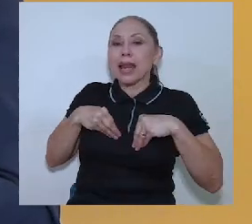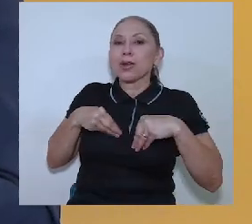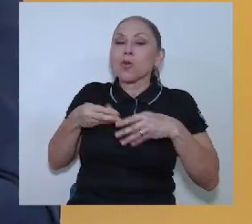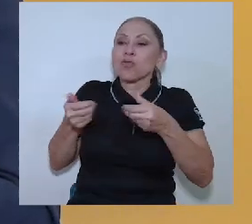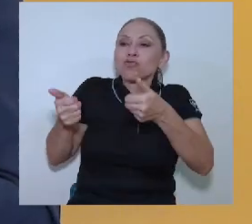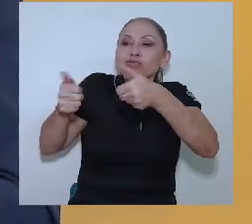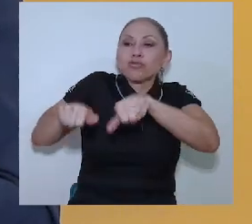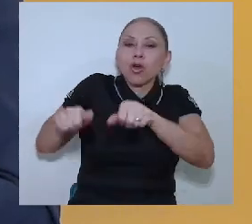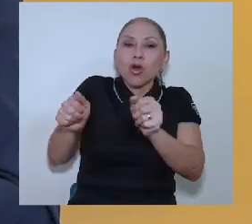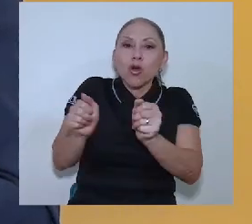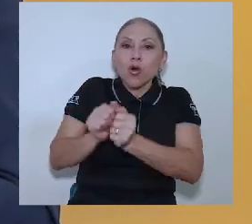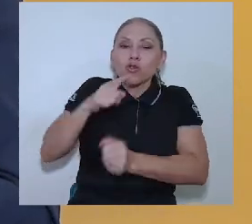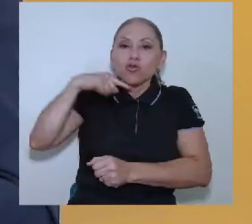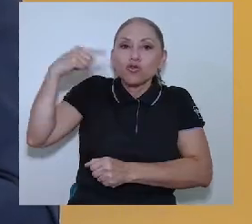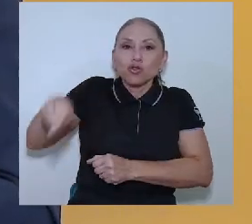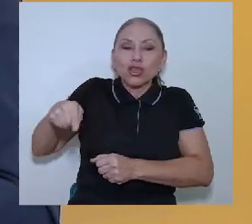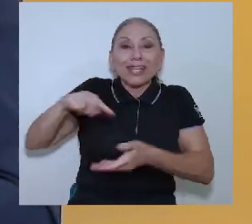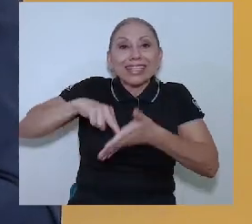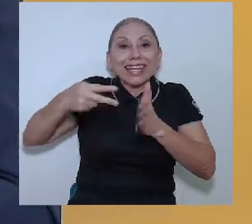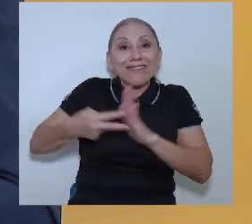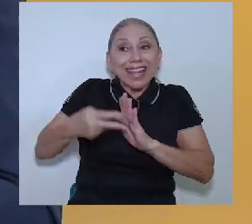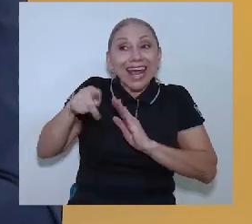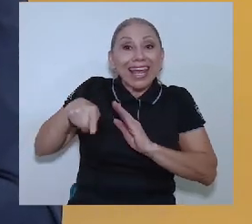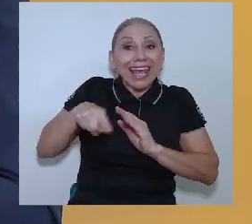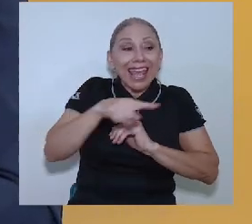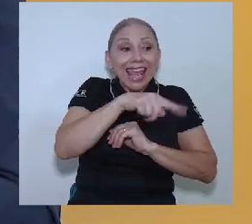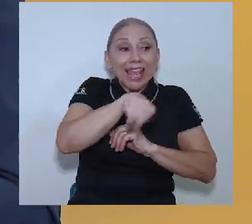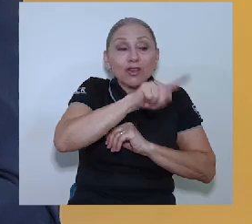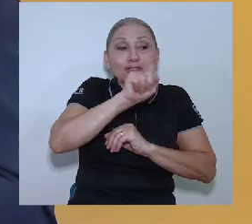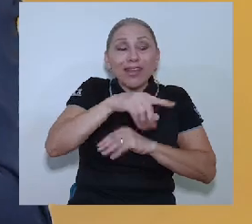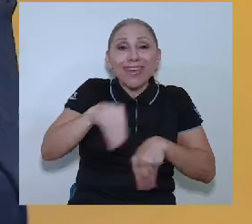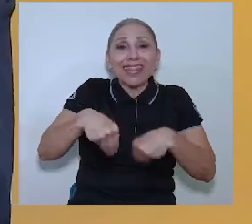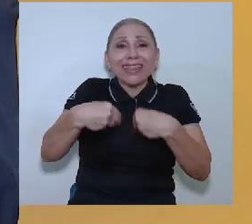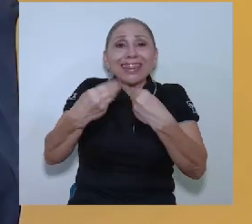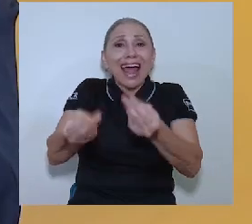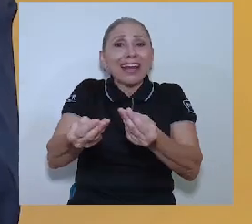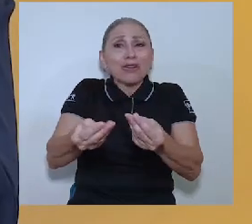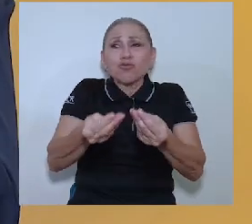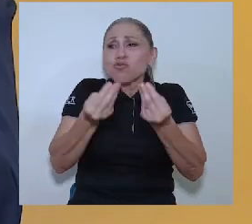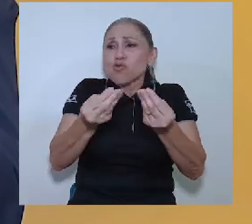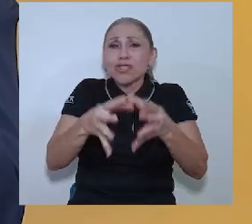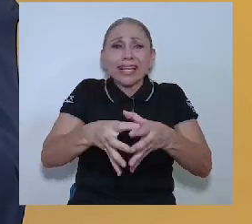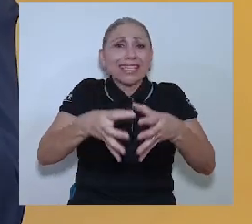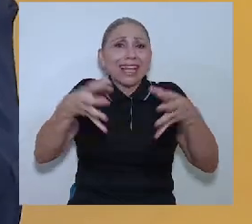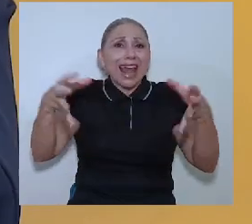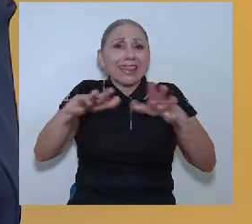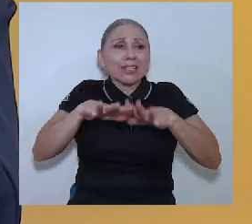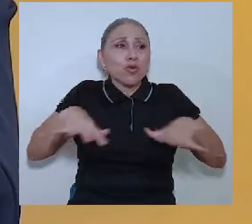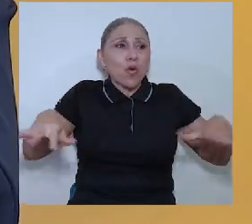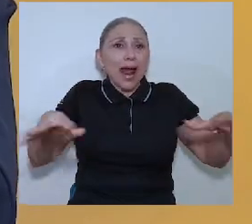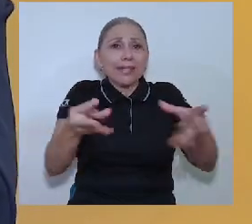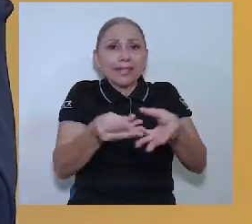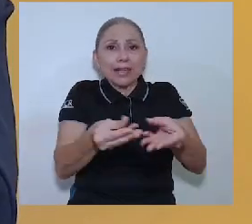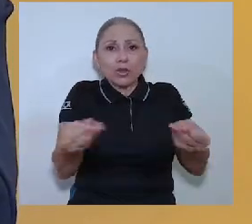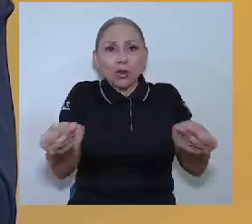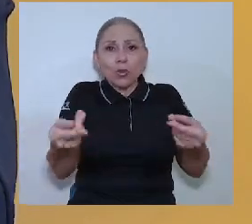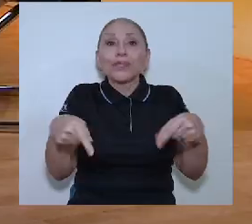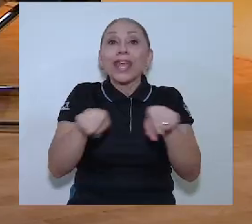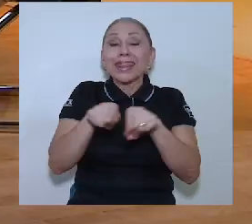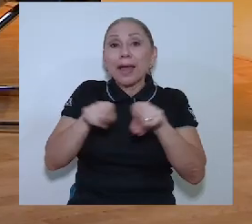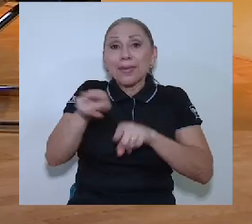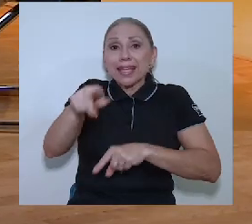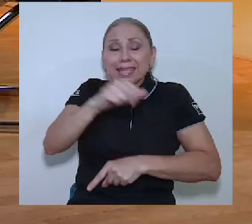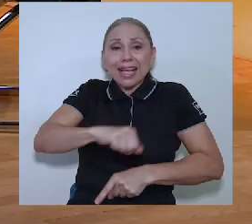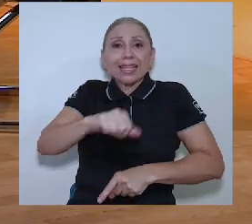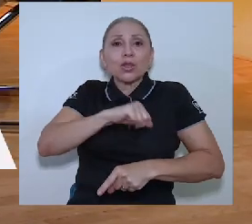impliquen ceder territorio, grandes porciones del territorio. Luego, la actitud transaccional